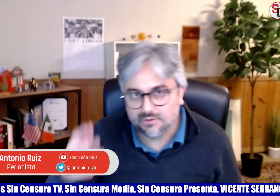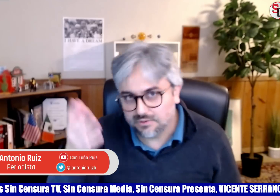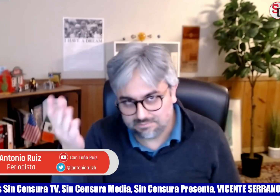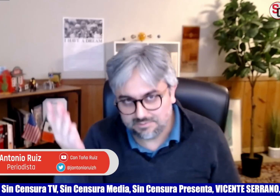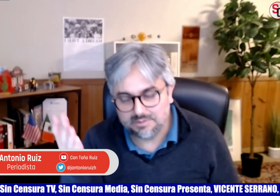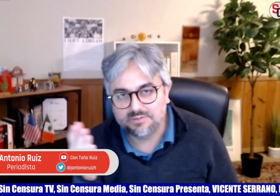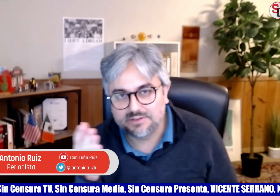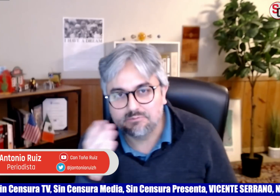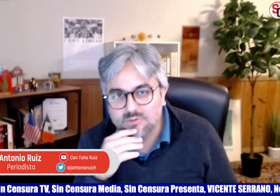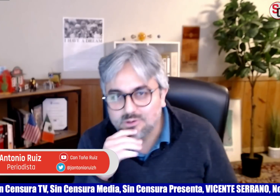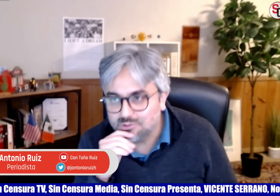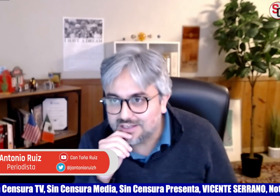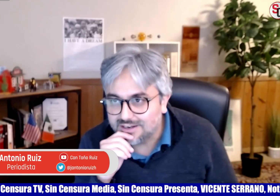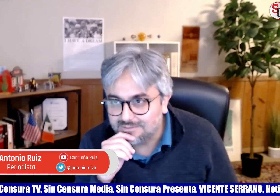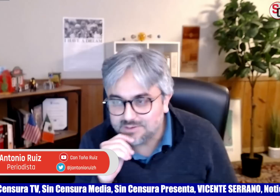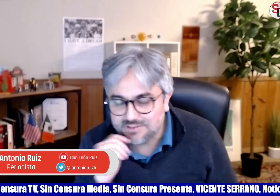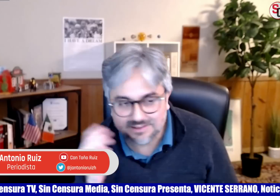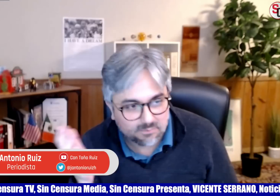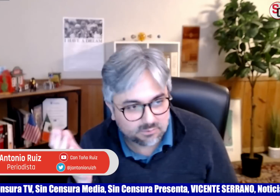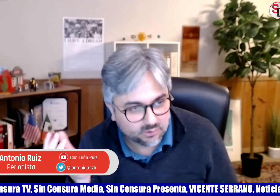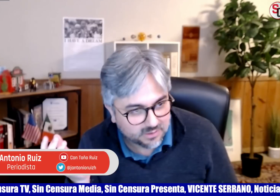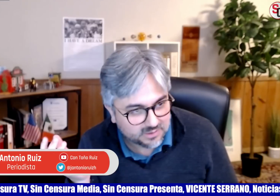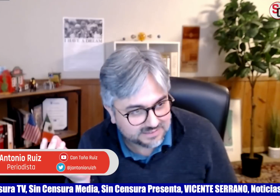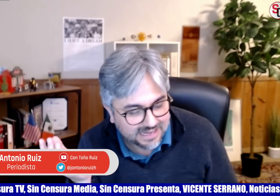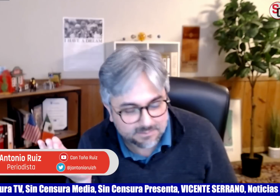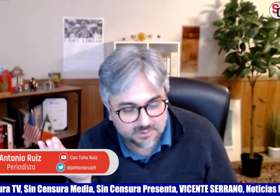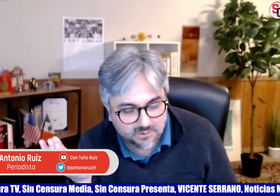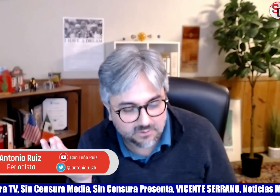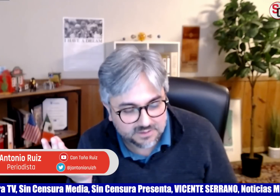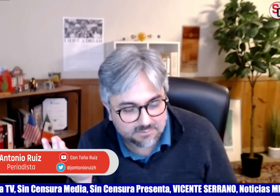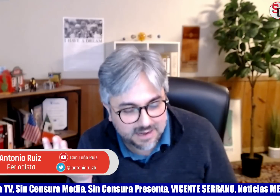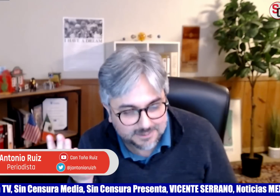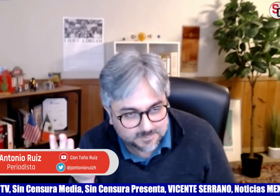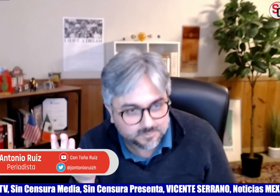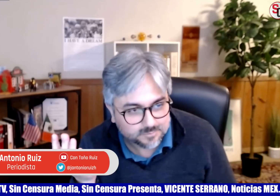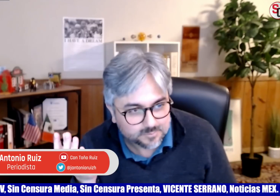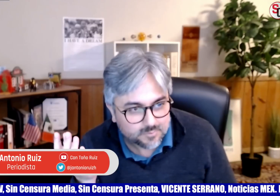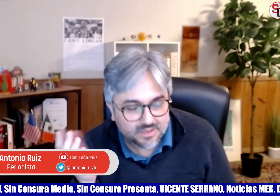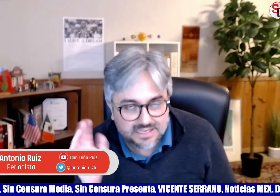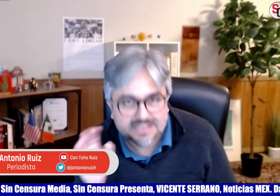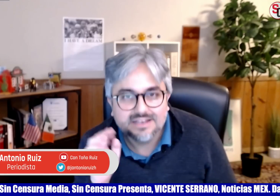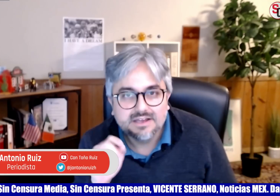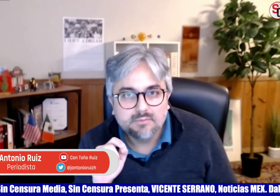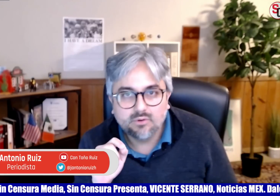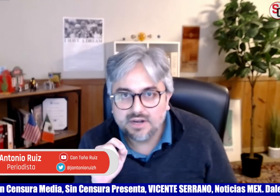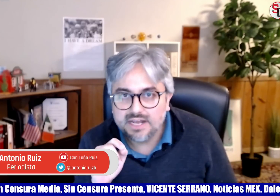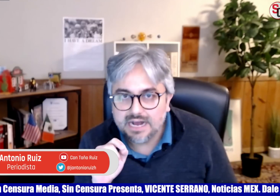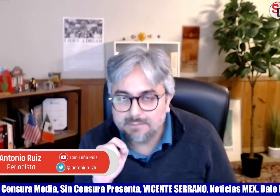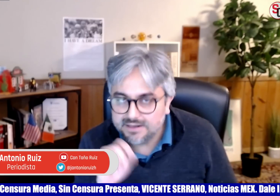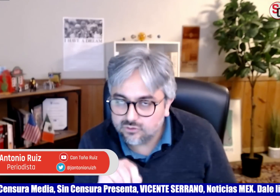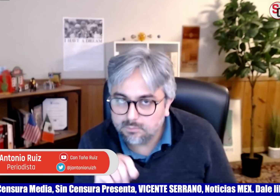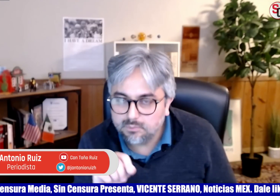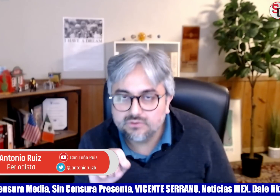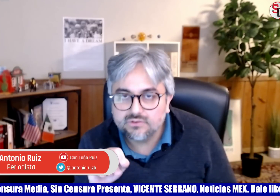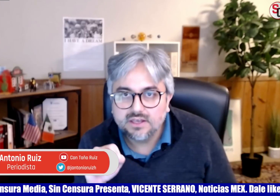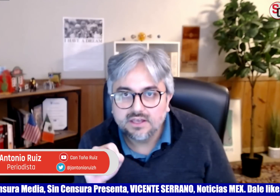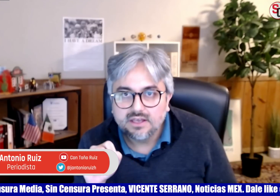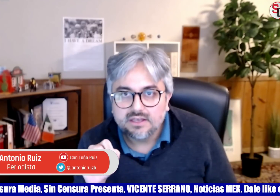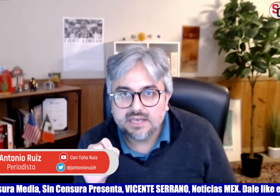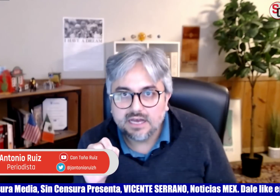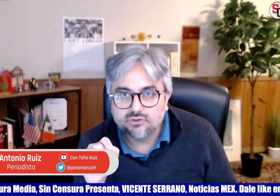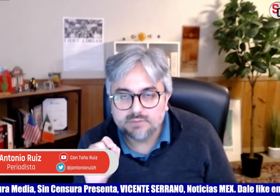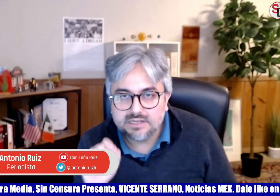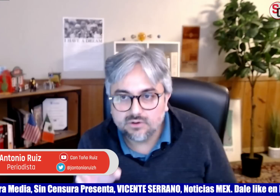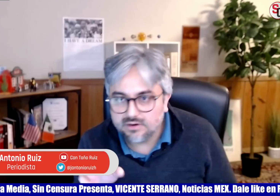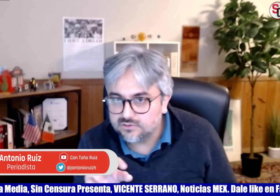fakes, cuando se inventó esto de que el presidente López Obrador estaba cambiando el color del mar. Y pone a Marieto Ponce